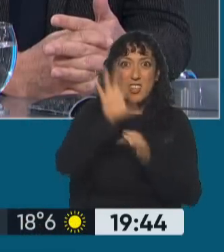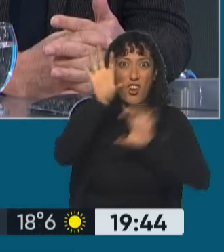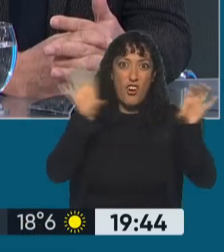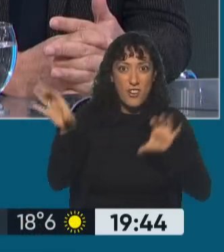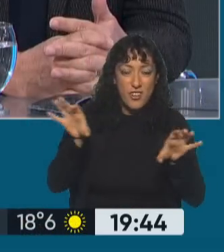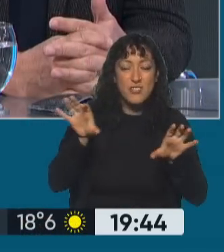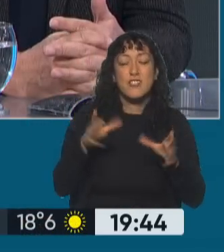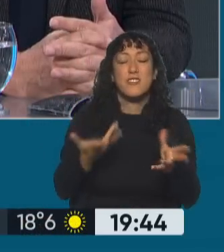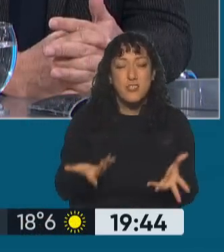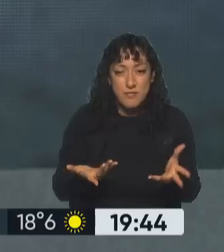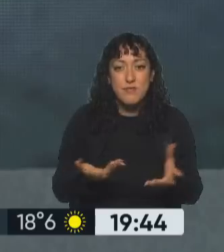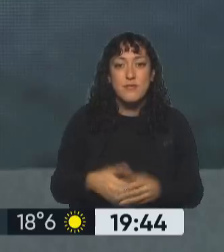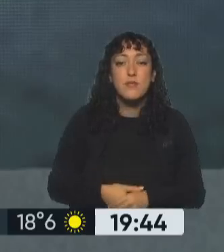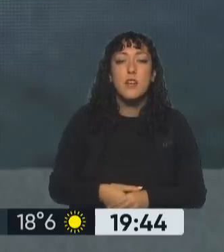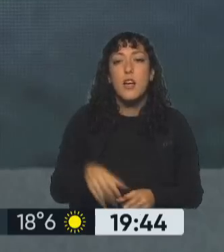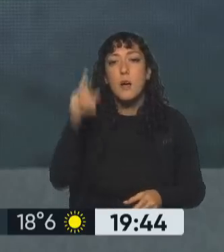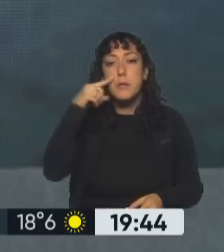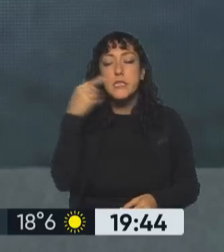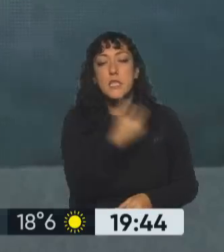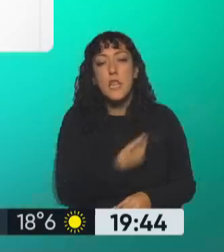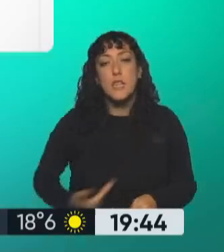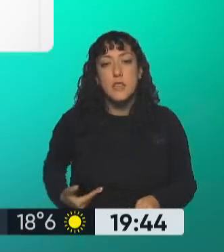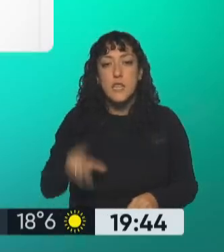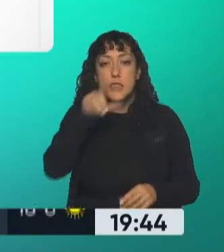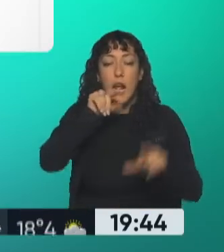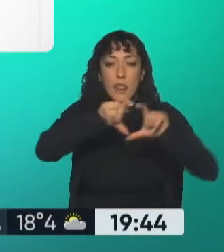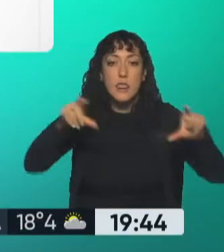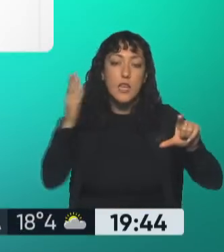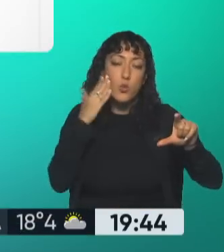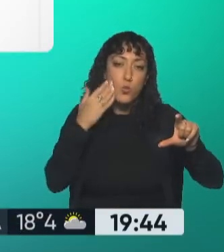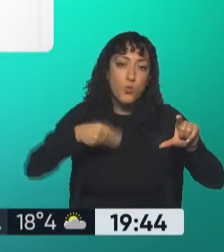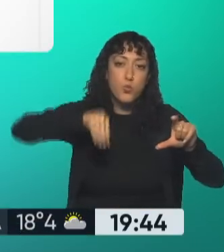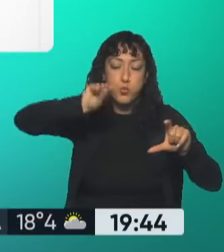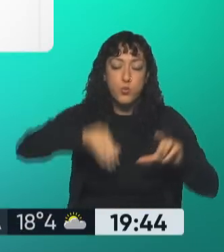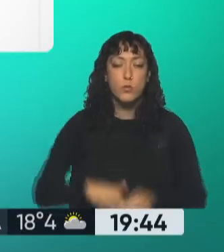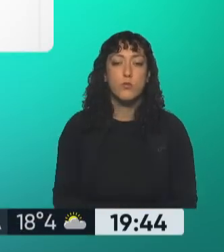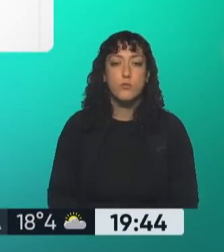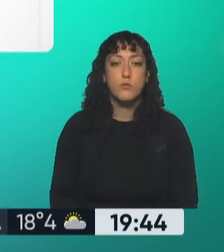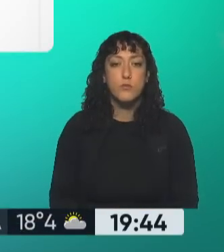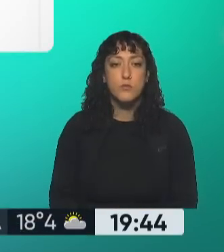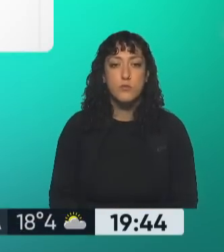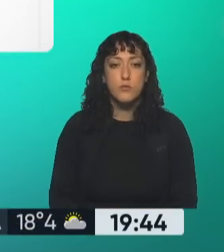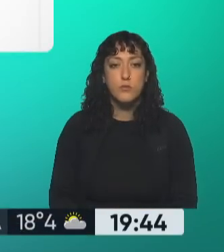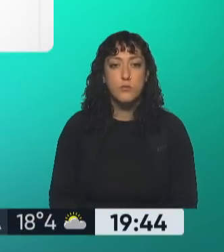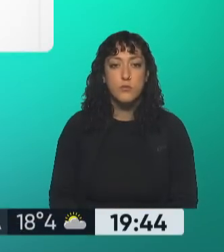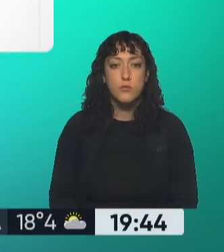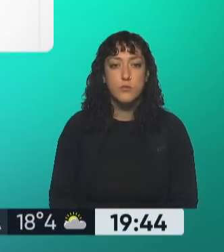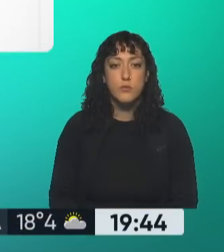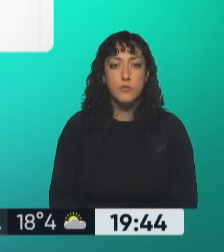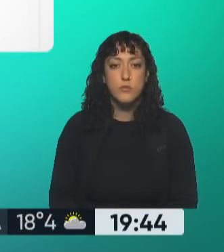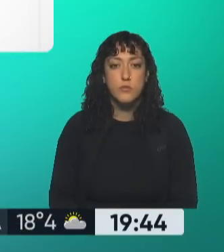¿no? Y de las provincias. El presidente de la República tuiteó esta tarde también y dice, en una